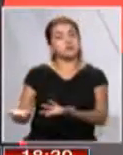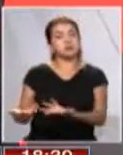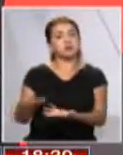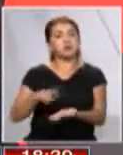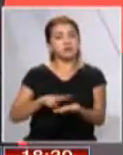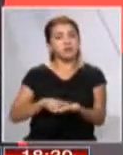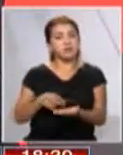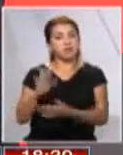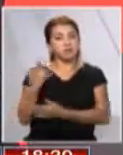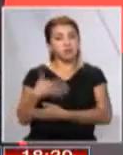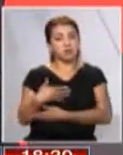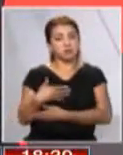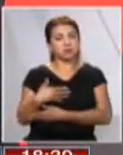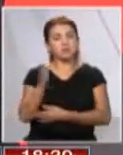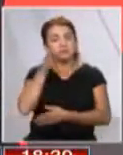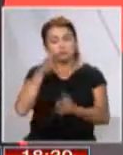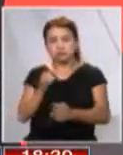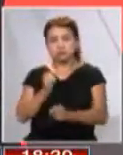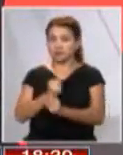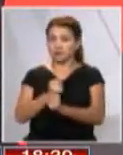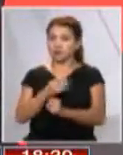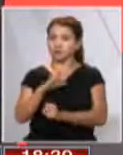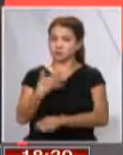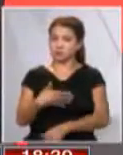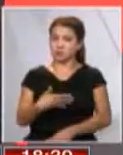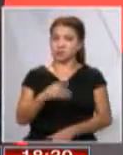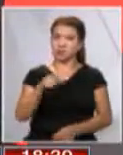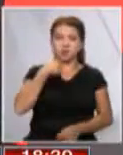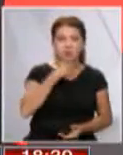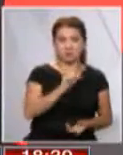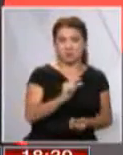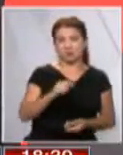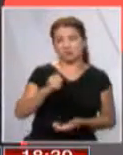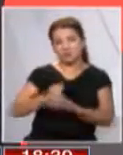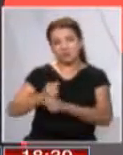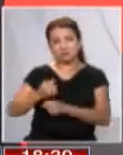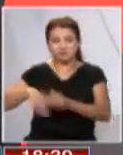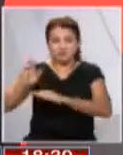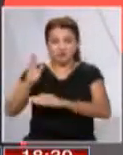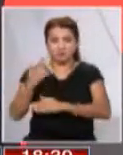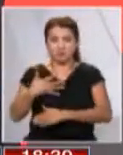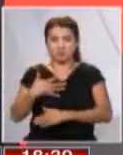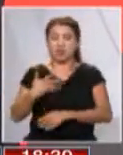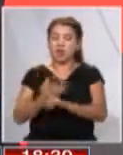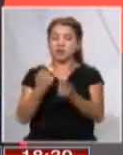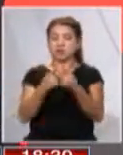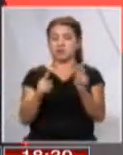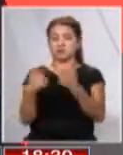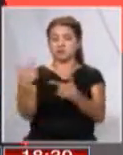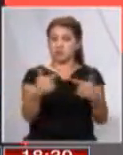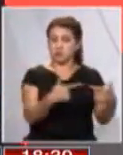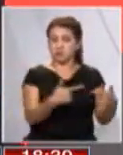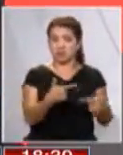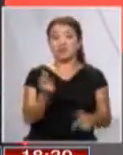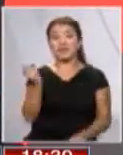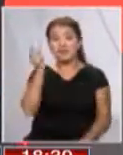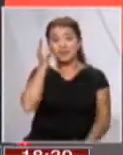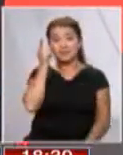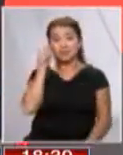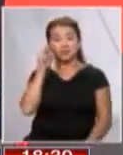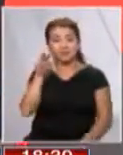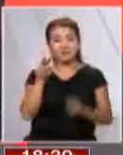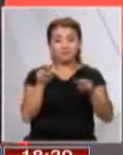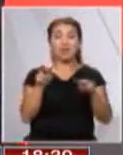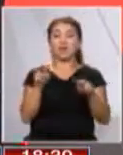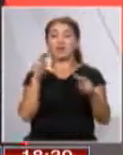verdad es esencial que es trabajar yo creo que en ese sentido entiendo que hay ciencias políticas entiendo que podemos ver las